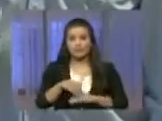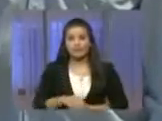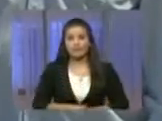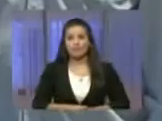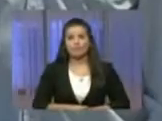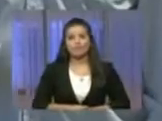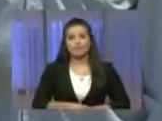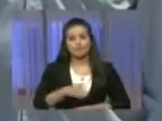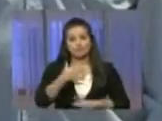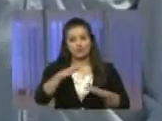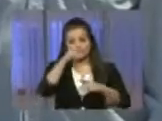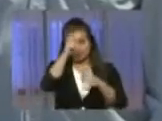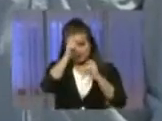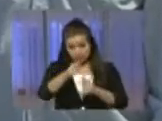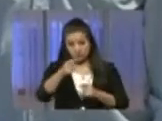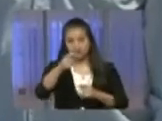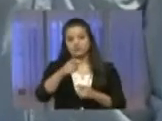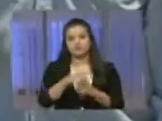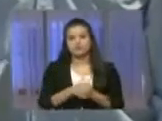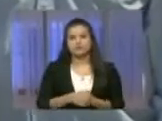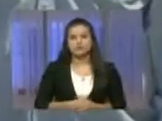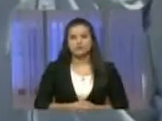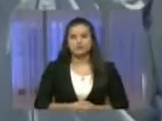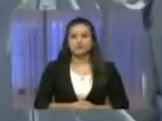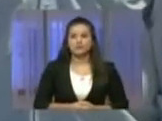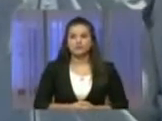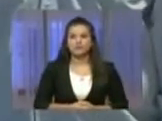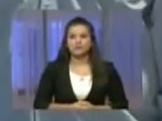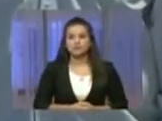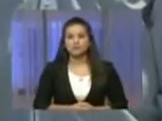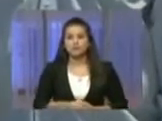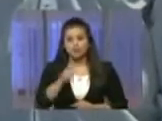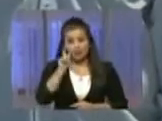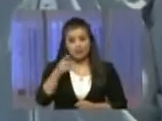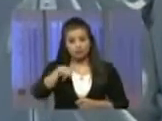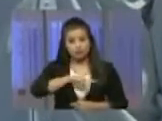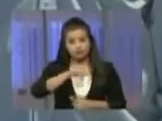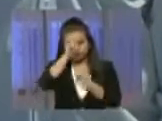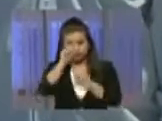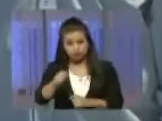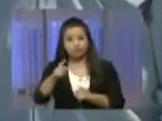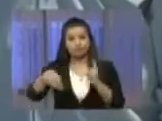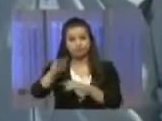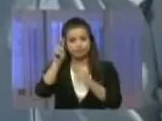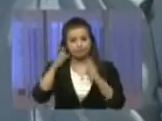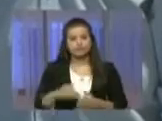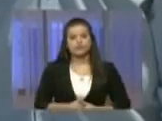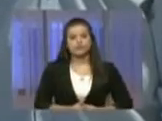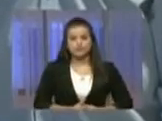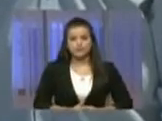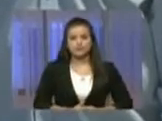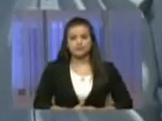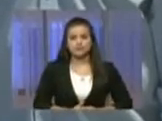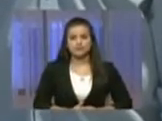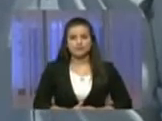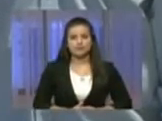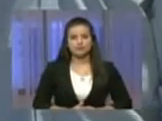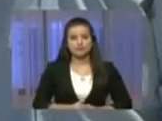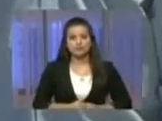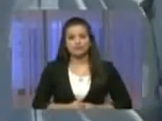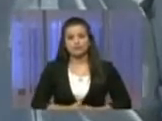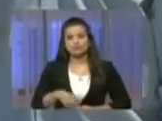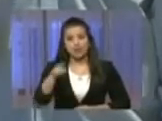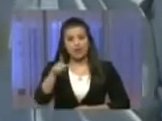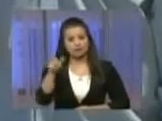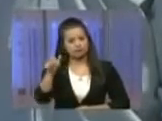reconocimiento público ante todo el país por su conciencia su compromiso su amor quiero